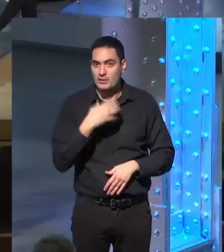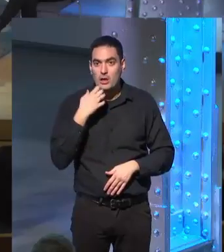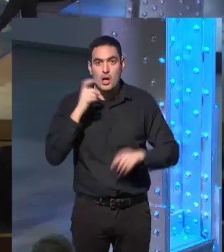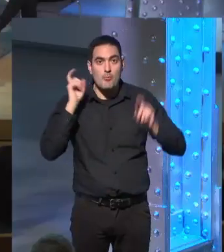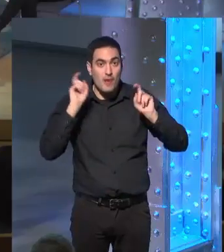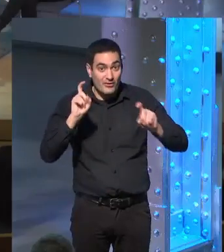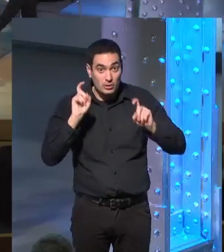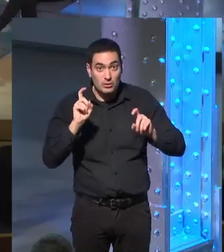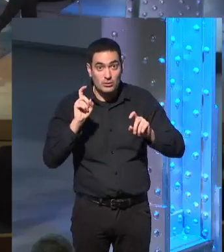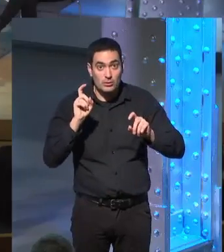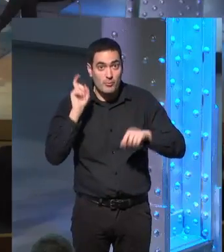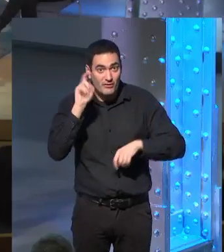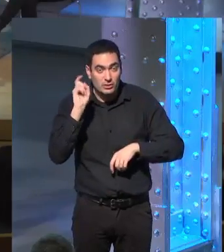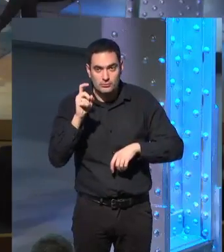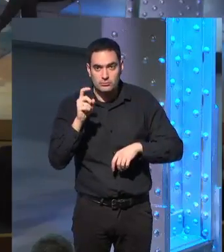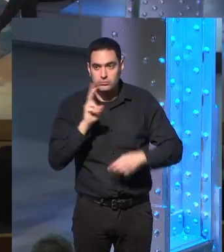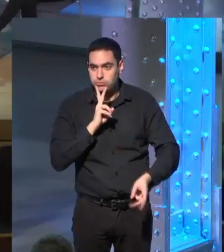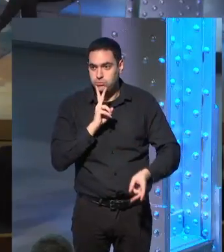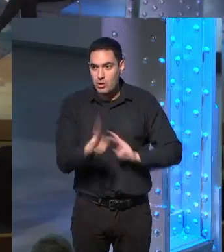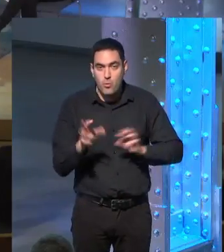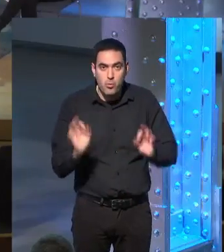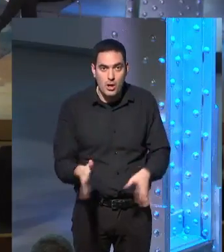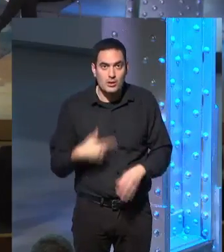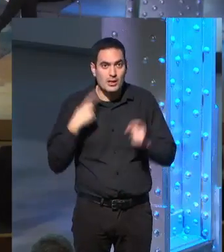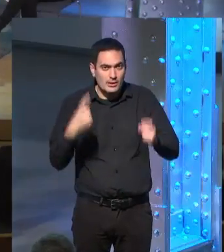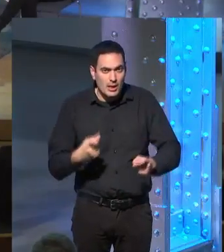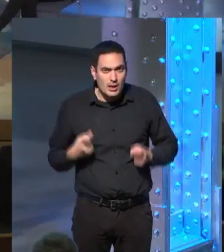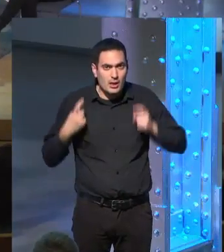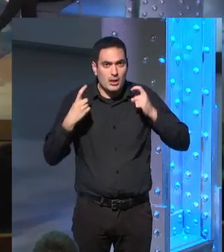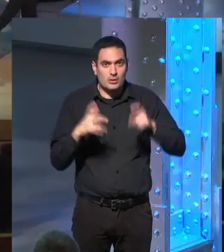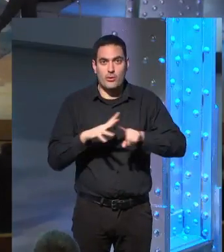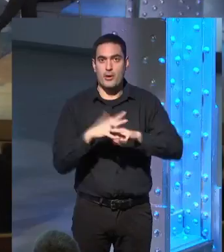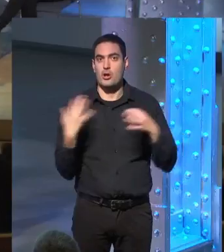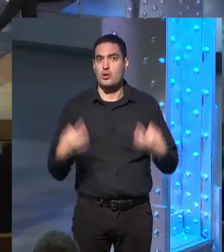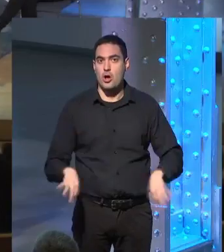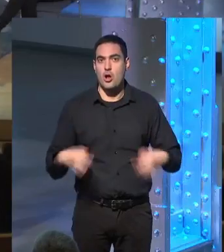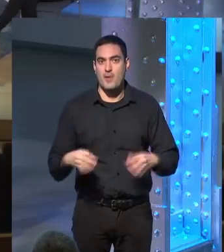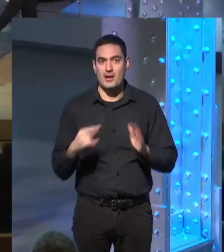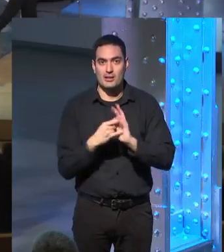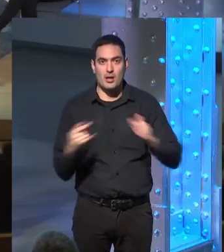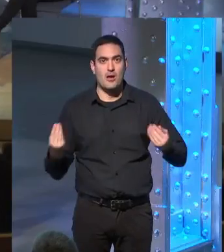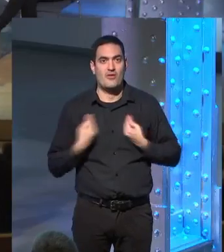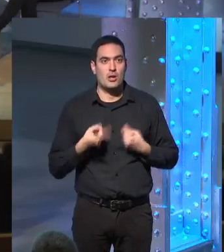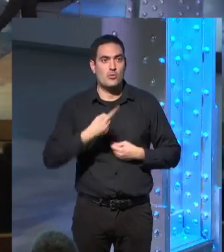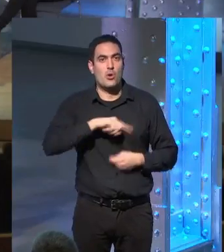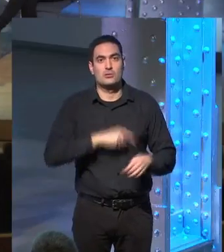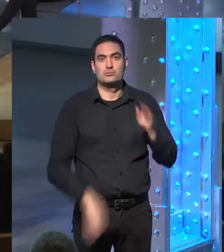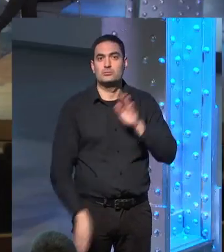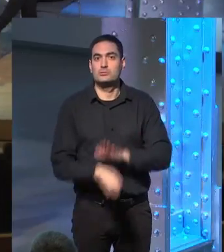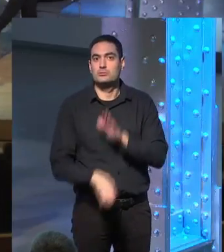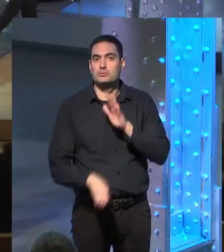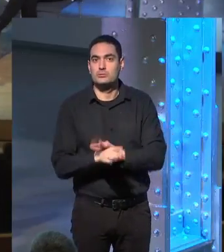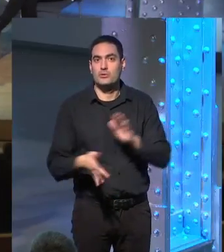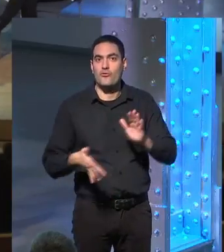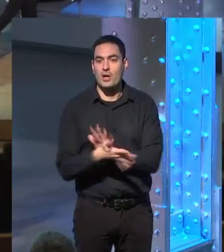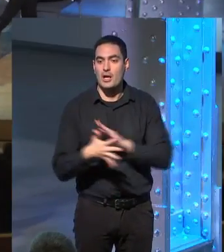hace esa reacción. Entonces, yo siempre intento hacer que sea normal, que la tecnología está en nuestra vida, o sea, ya no es